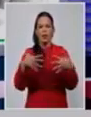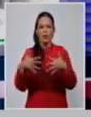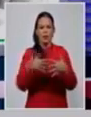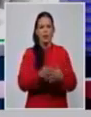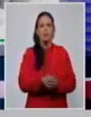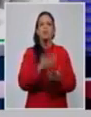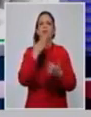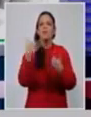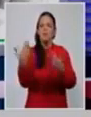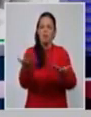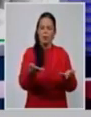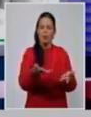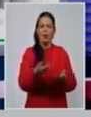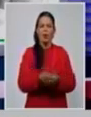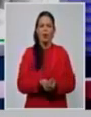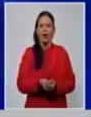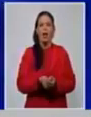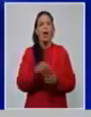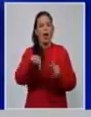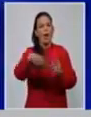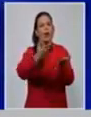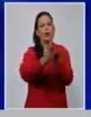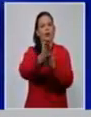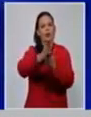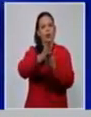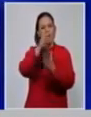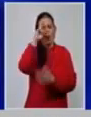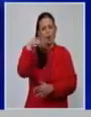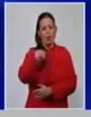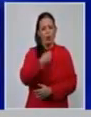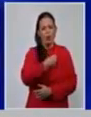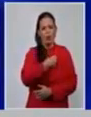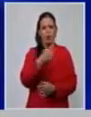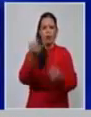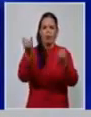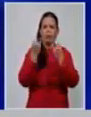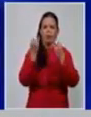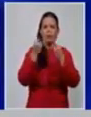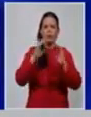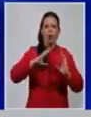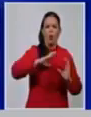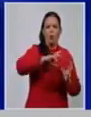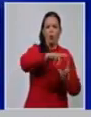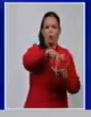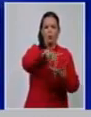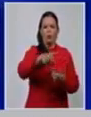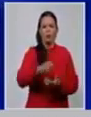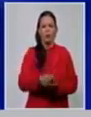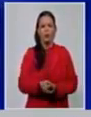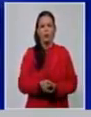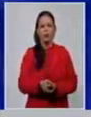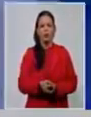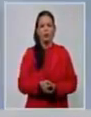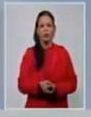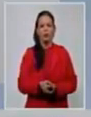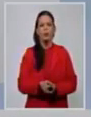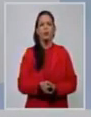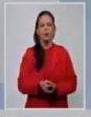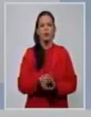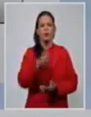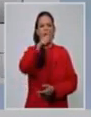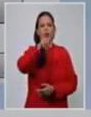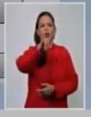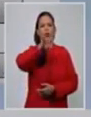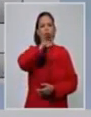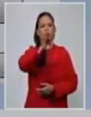Rodríguez. Bienvenida. Y ahora sí, doctor, el mundo. Sí, el mundo mal. Los 189 países, ya la